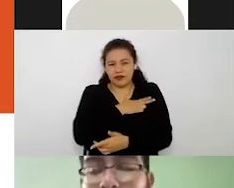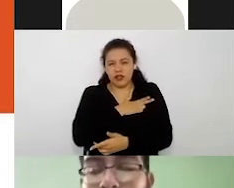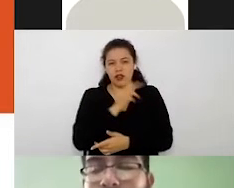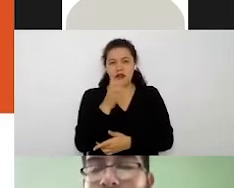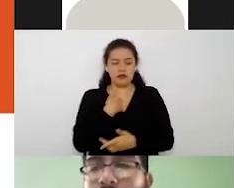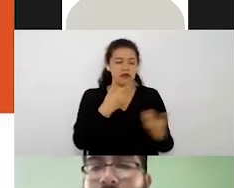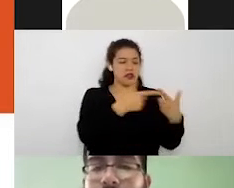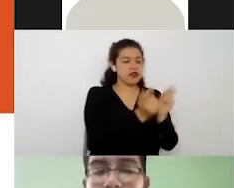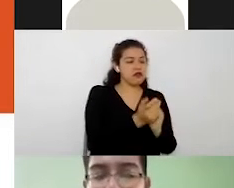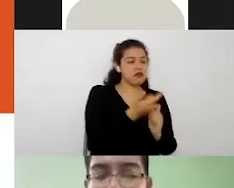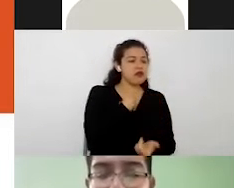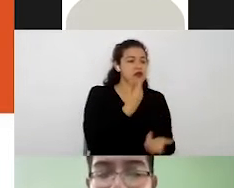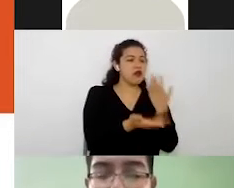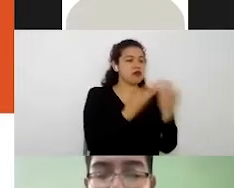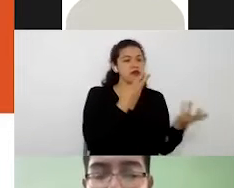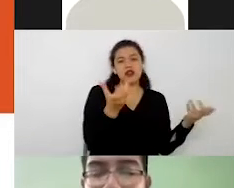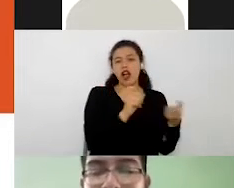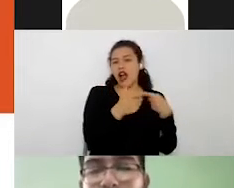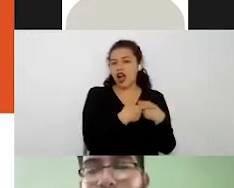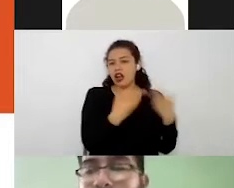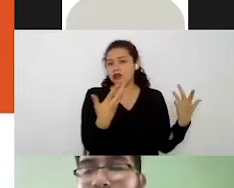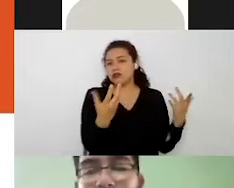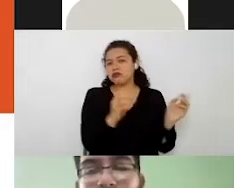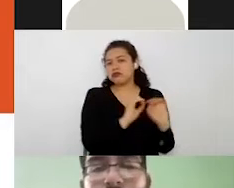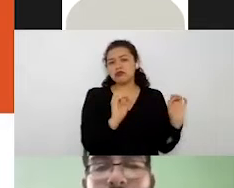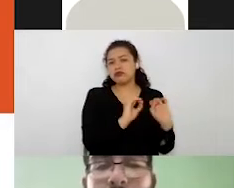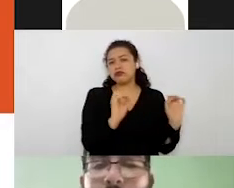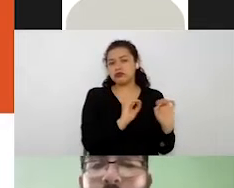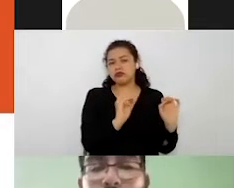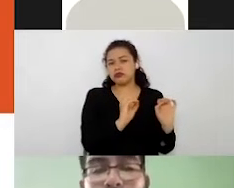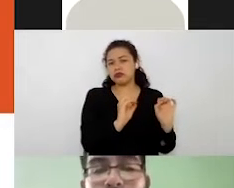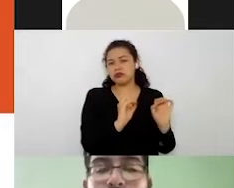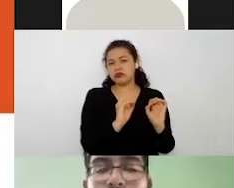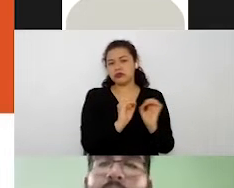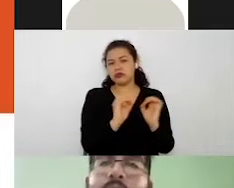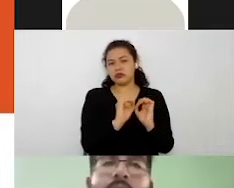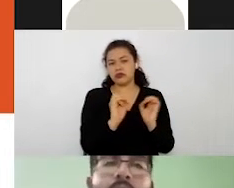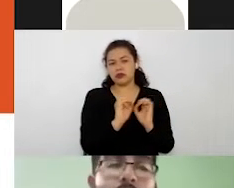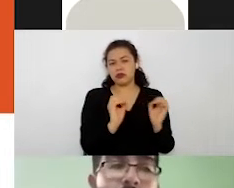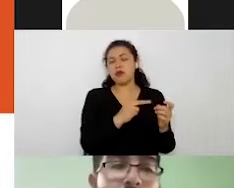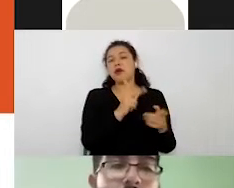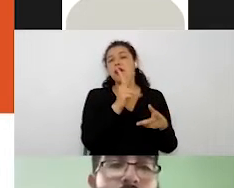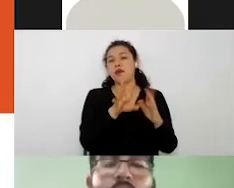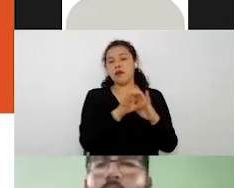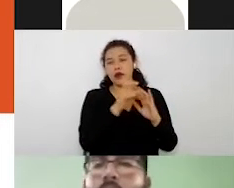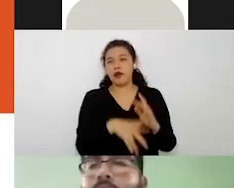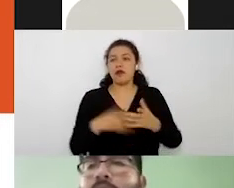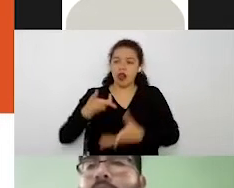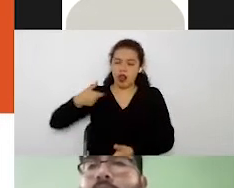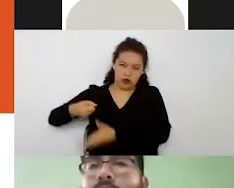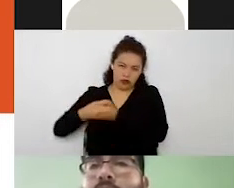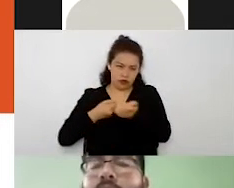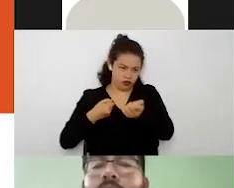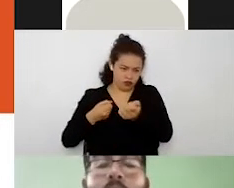no está teniendo pues ninguna participación activa, como lo podría ser el activar un extintor, como lo podría